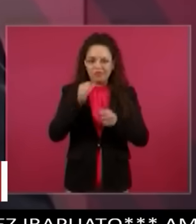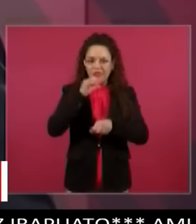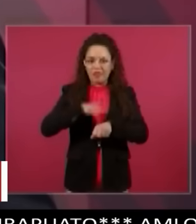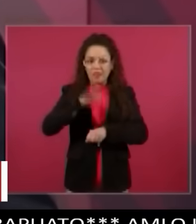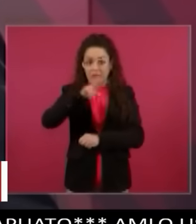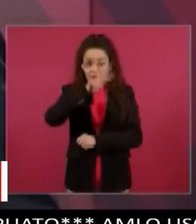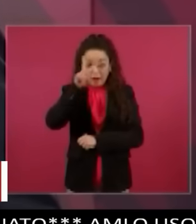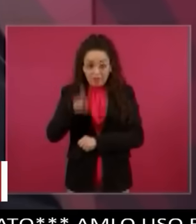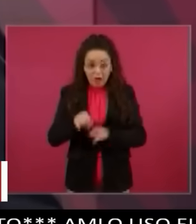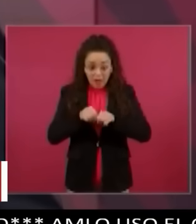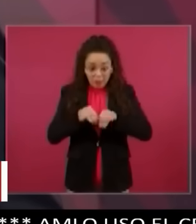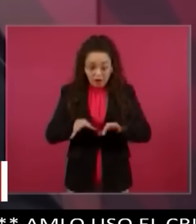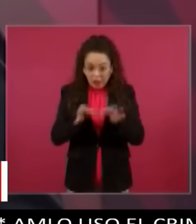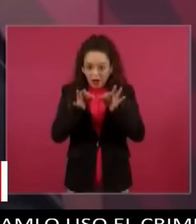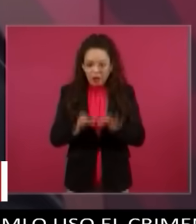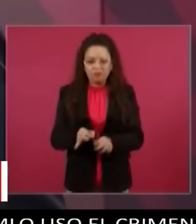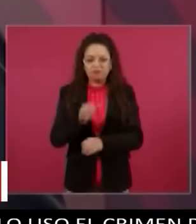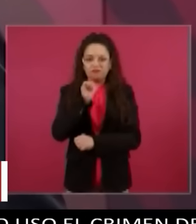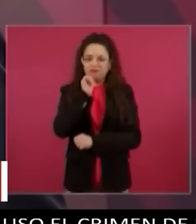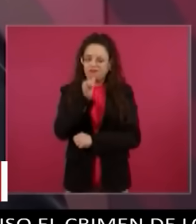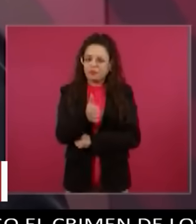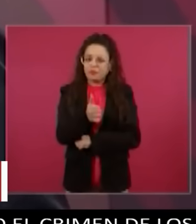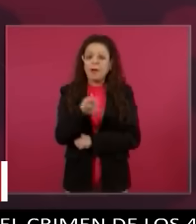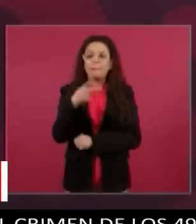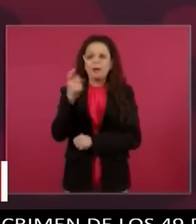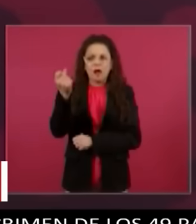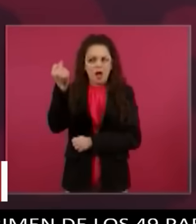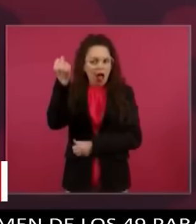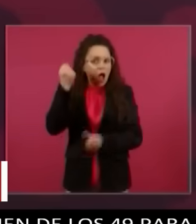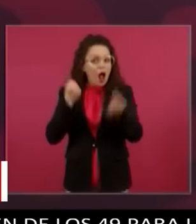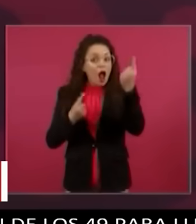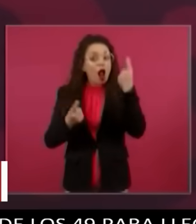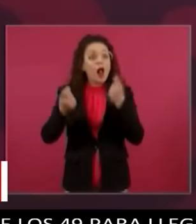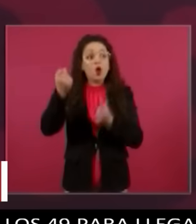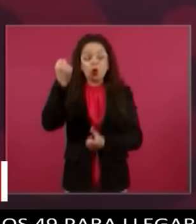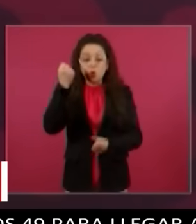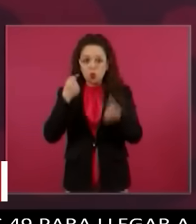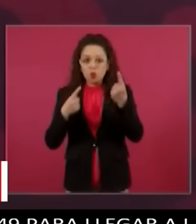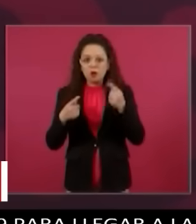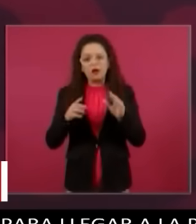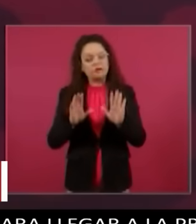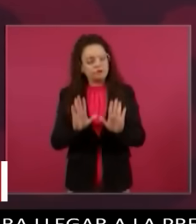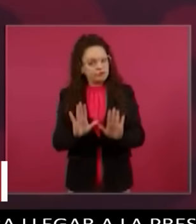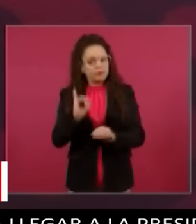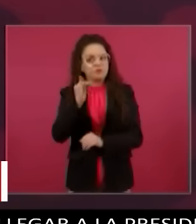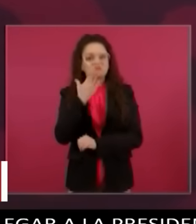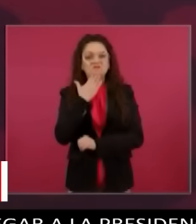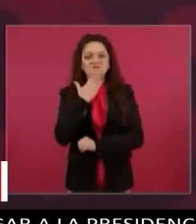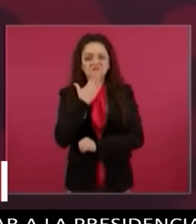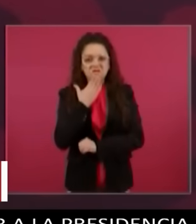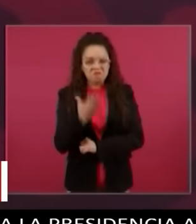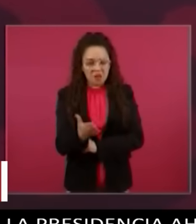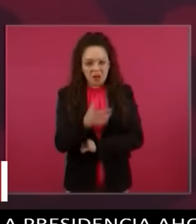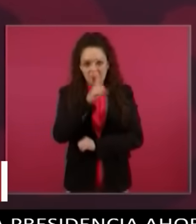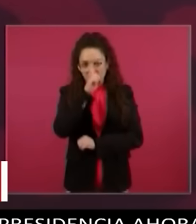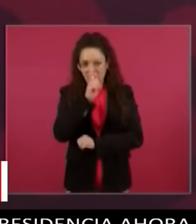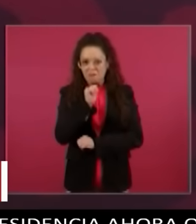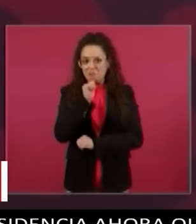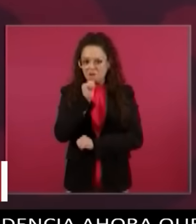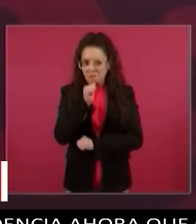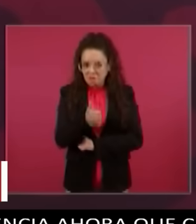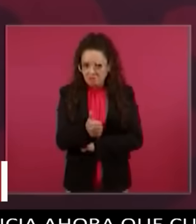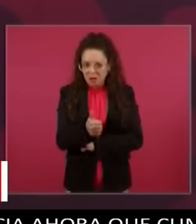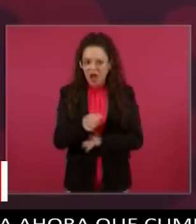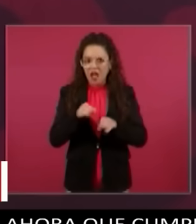senadores, la orden de no quitarles ni ponerles una sola coma a sus iniciativas de ley. Quien se